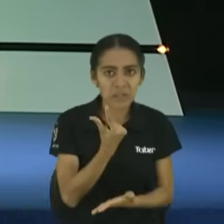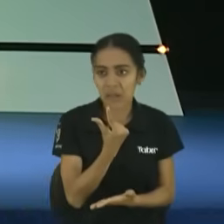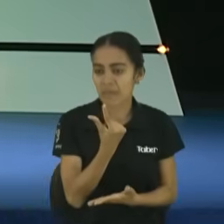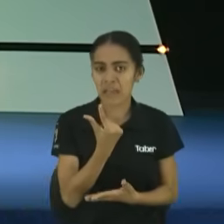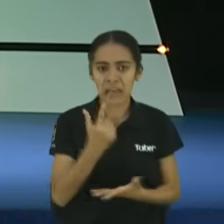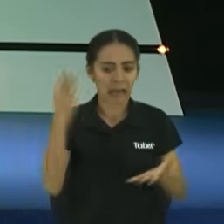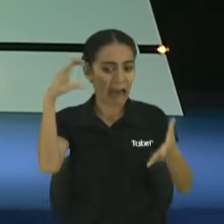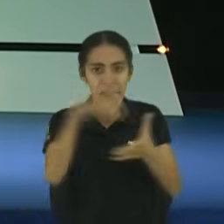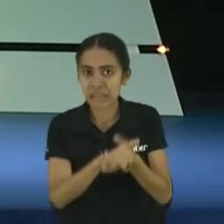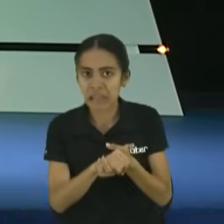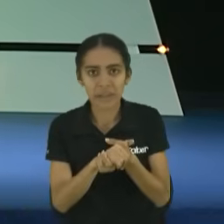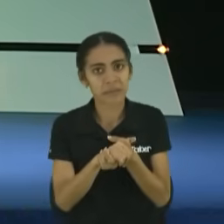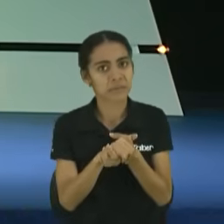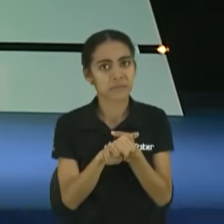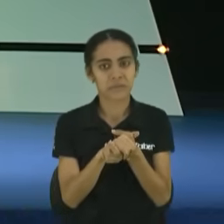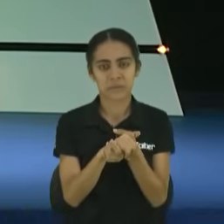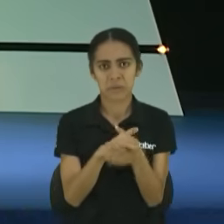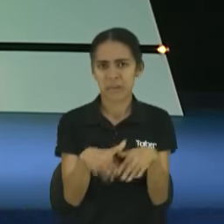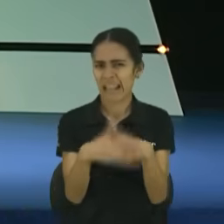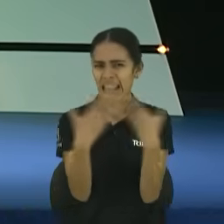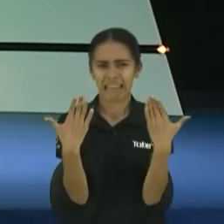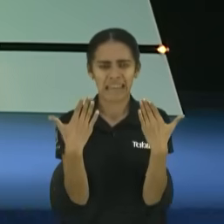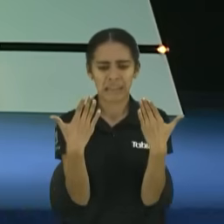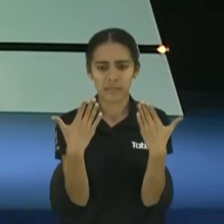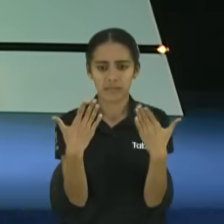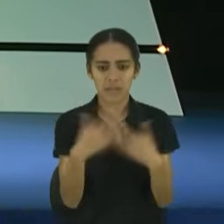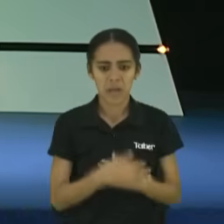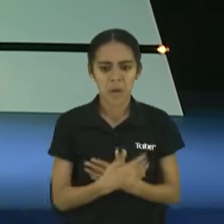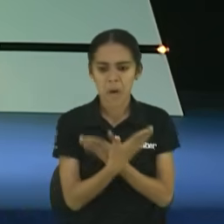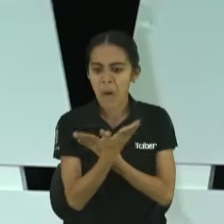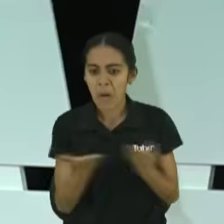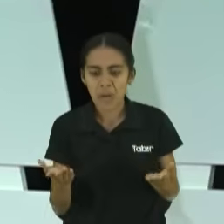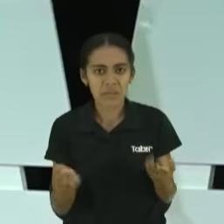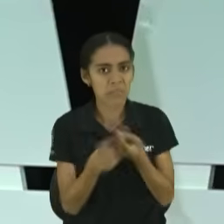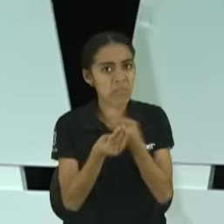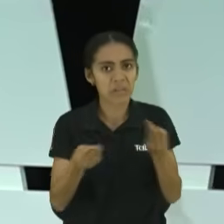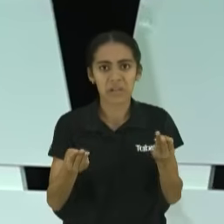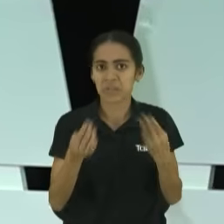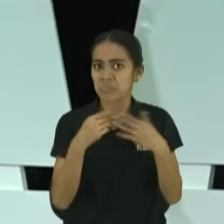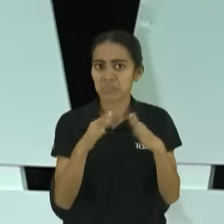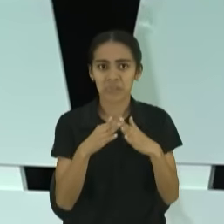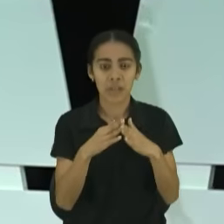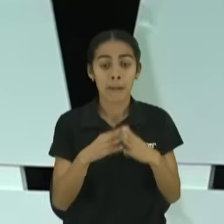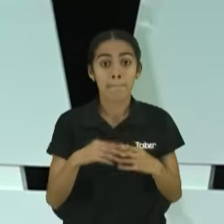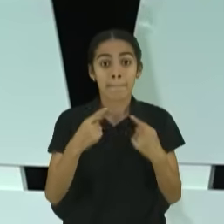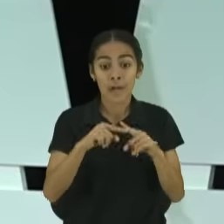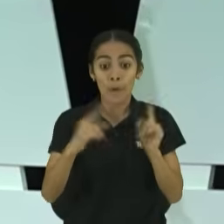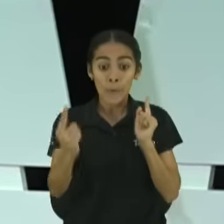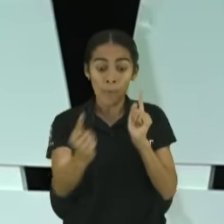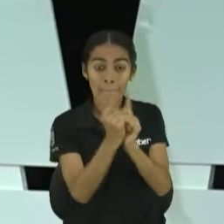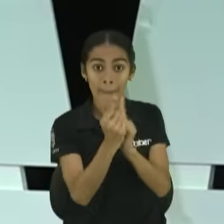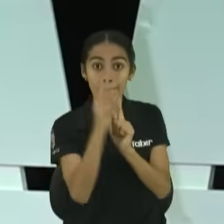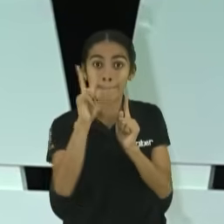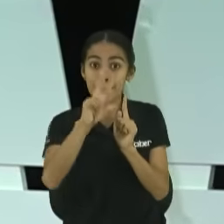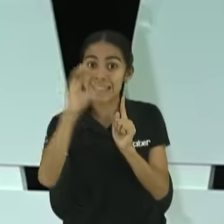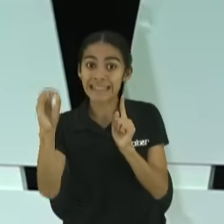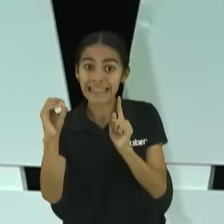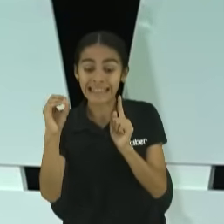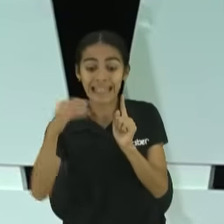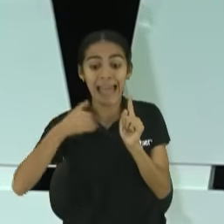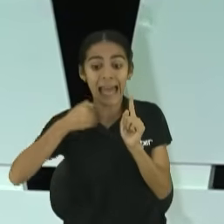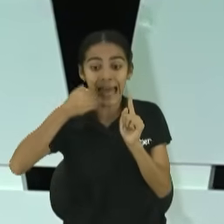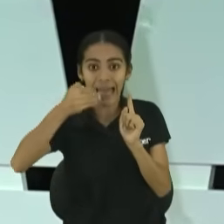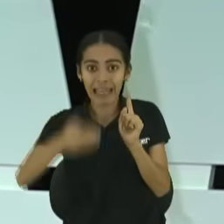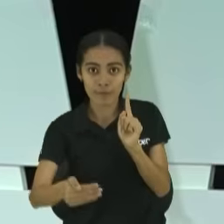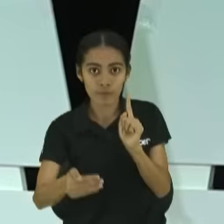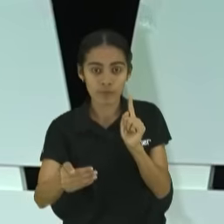casados, no tenían ni un bien a su nombre. Y los he conocido por más de 20 años. He visto cómo la mano de Dios, con errores o sin